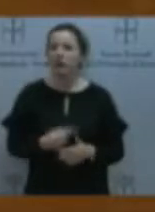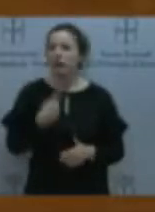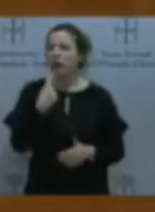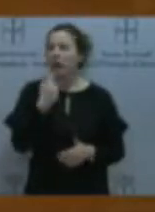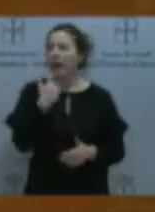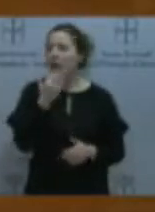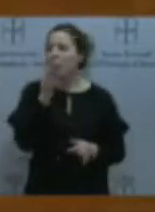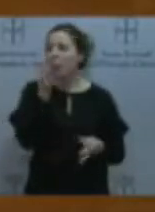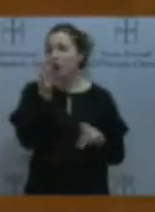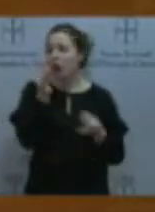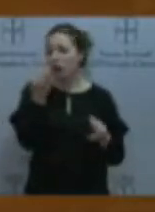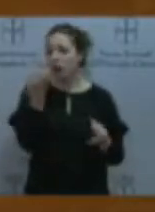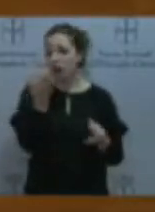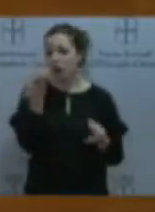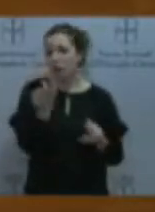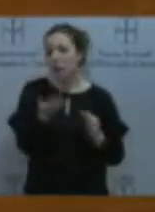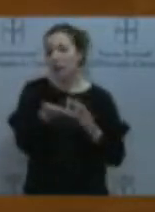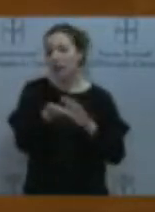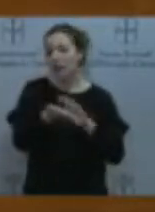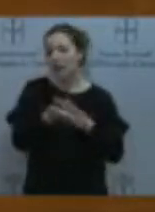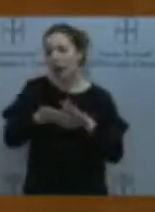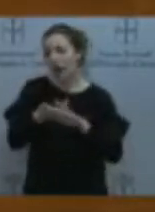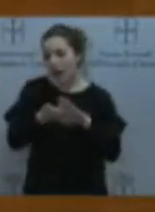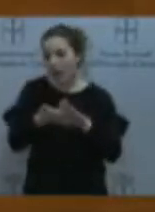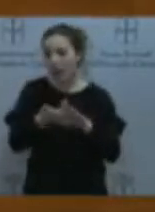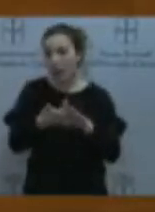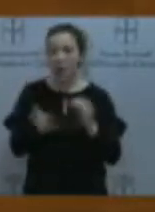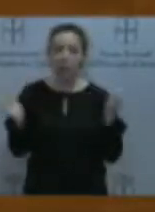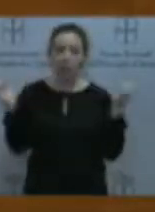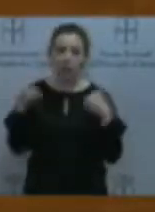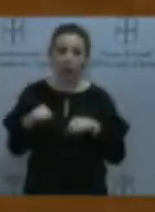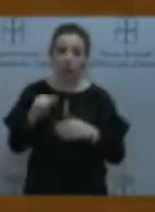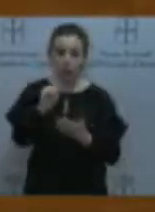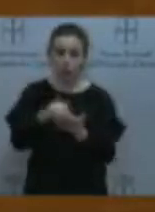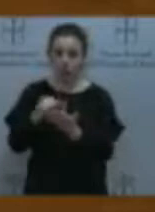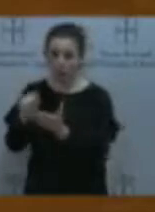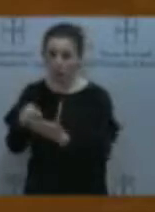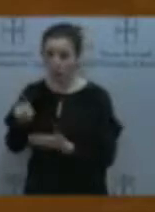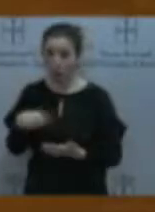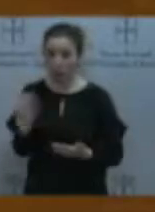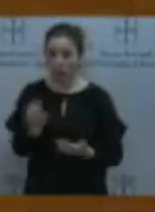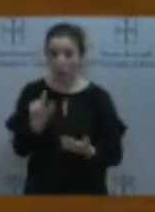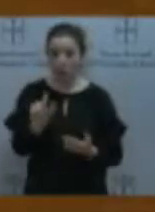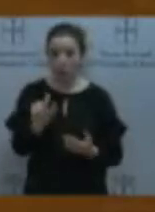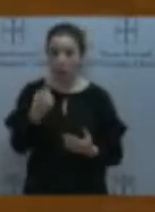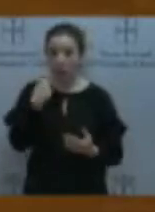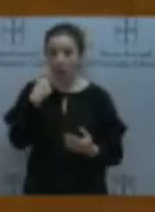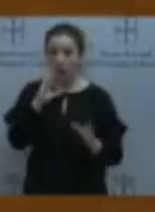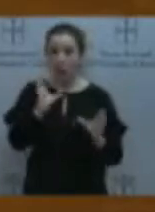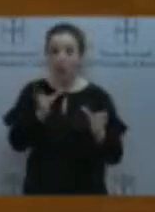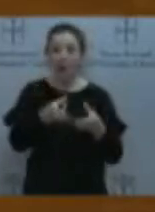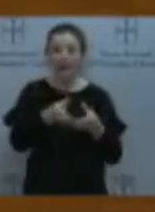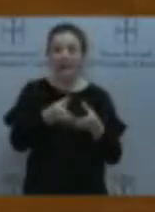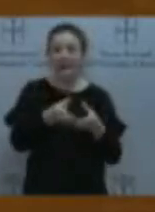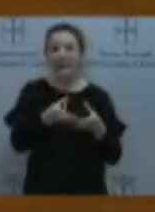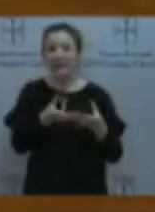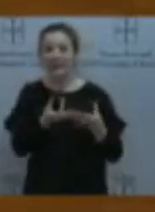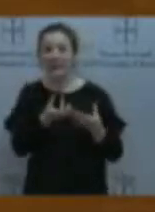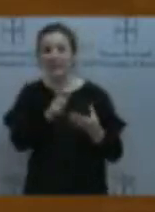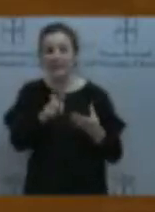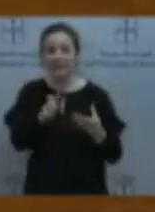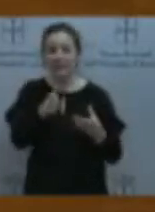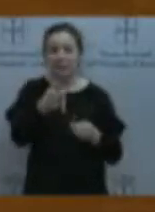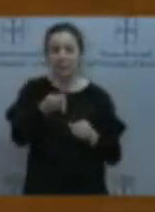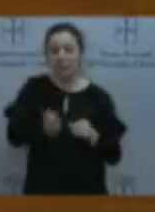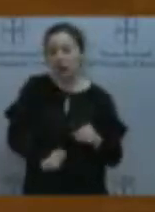del pacto de contrataciones y también que había que redimensionar las plantillas, que con plantillas más grandes y era más difícil que